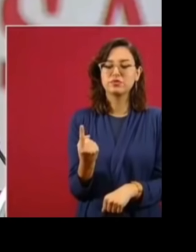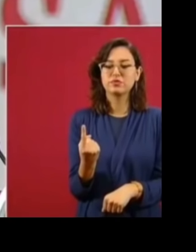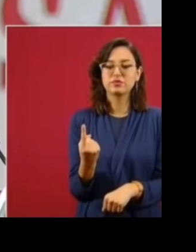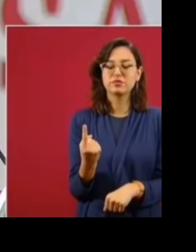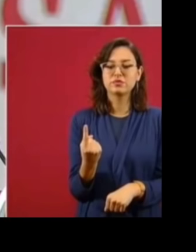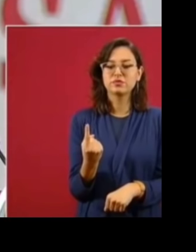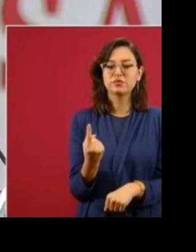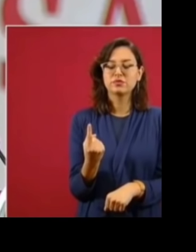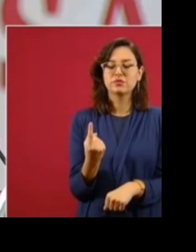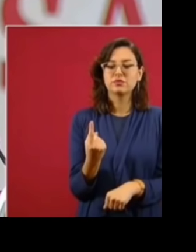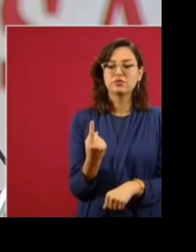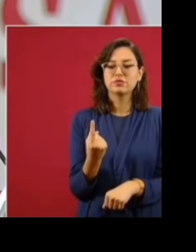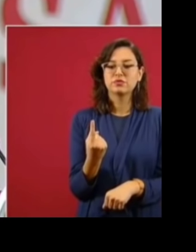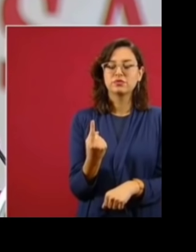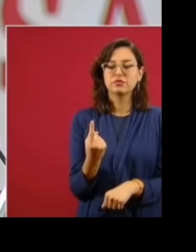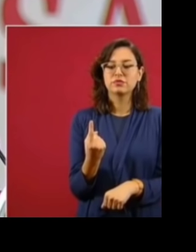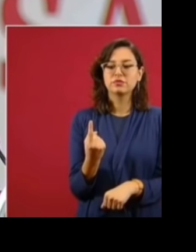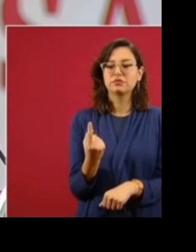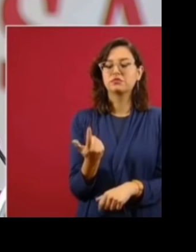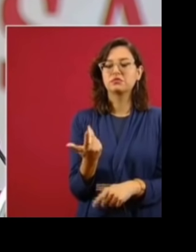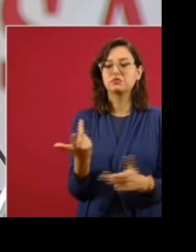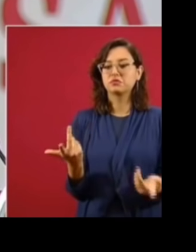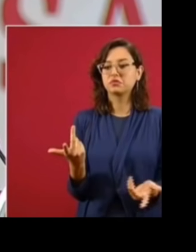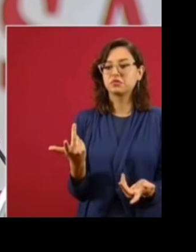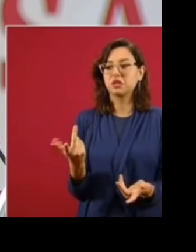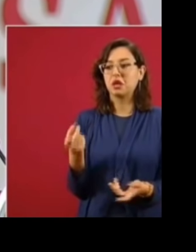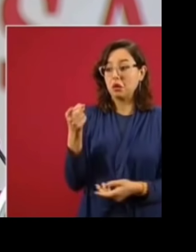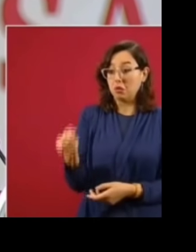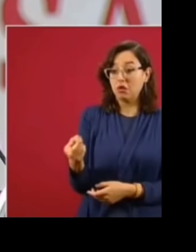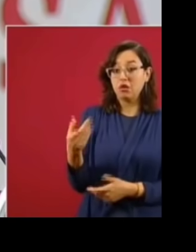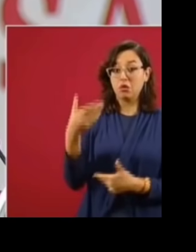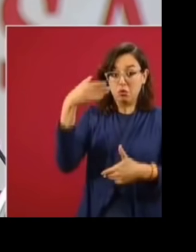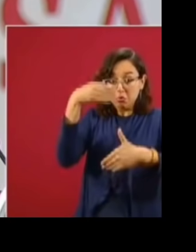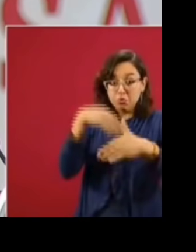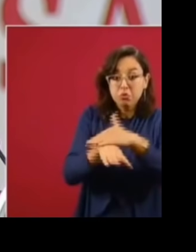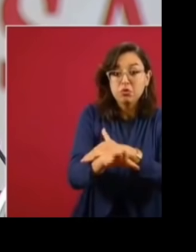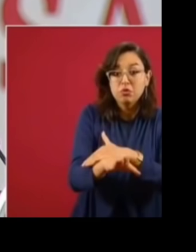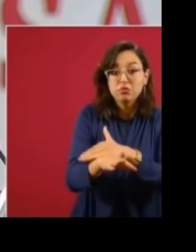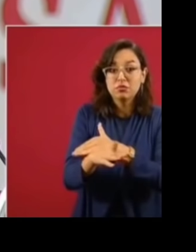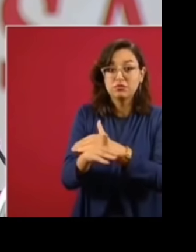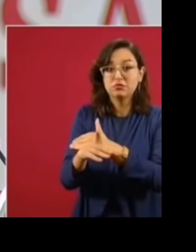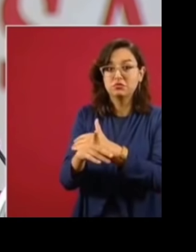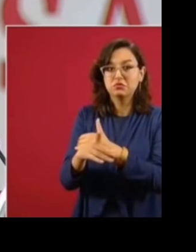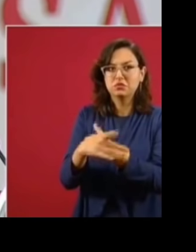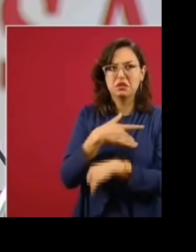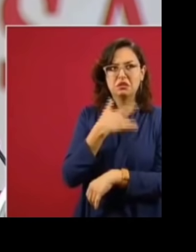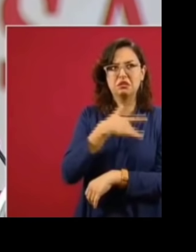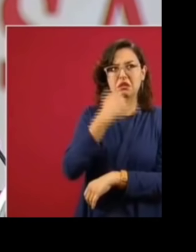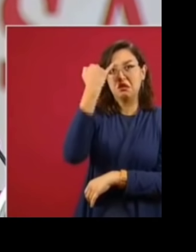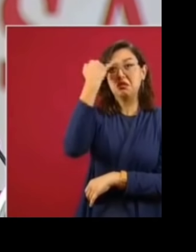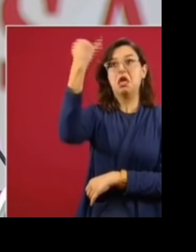no se mandan solo los que hacen eso.